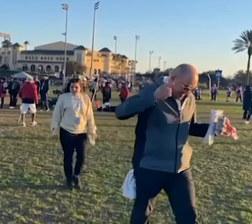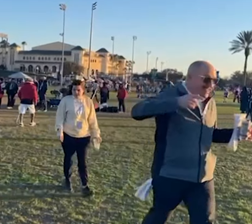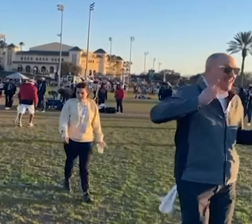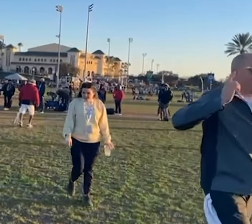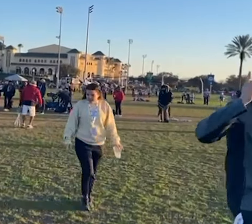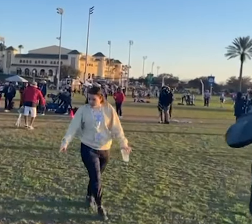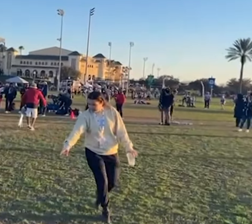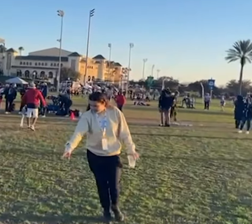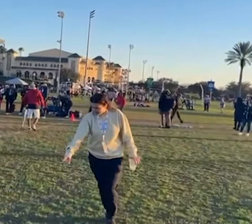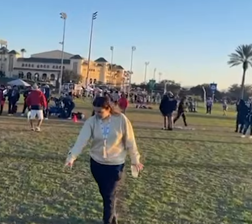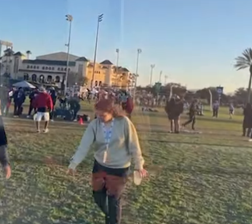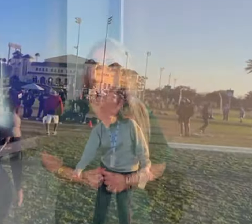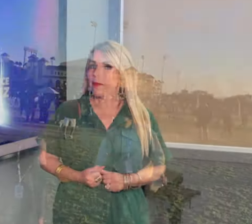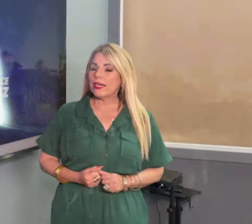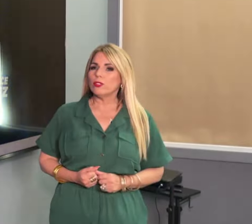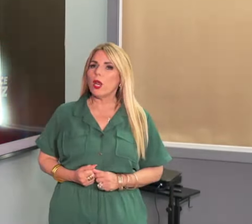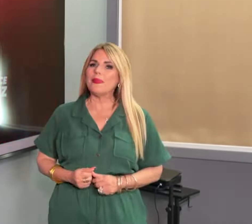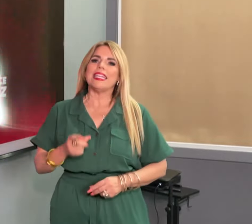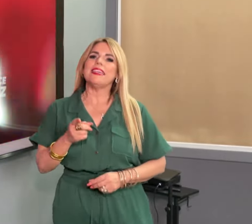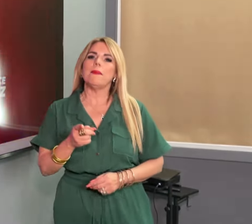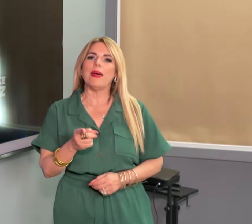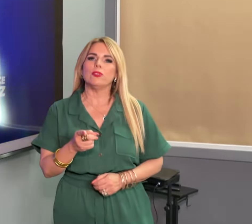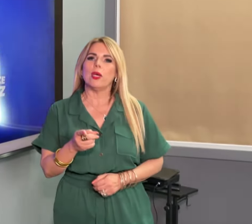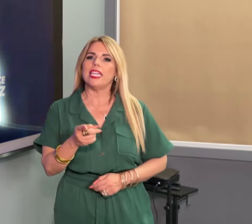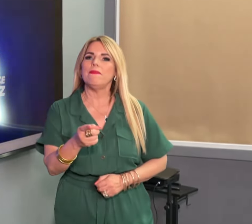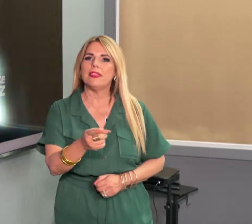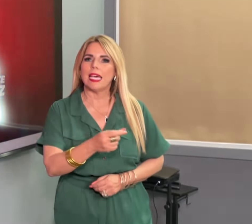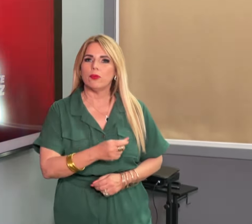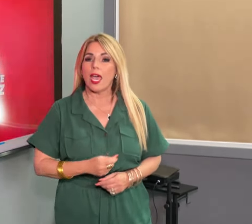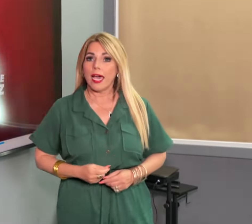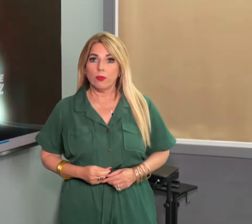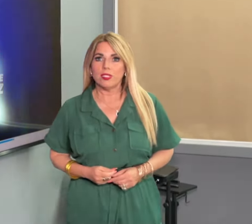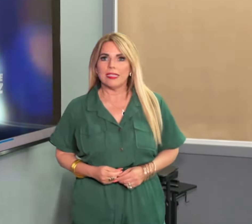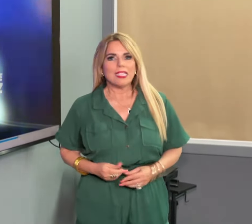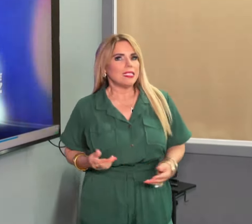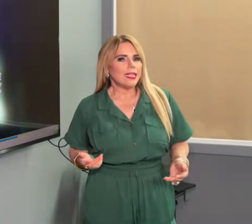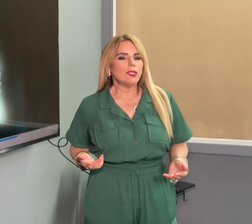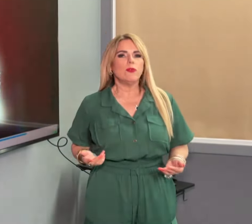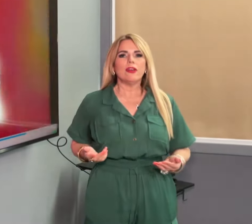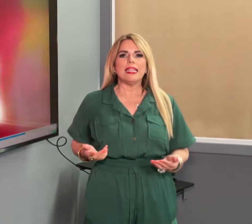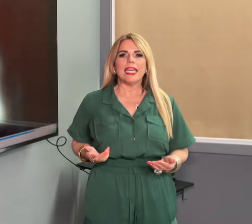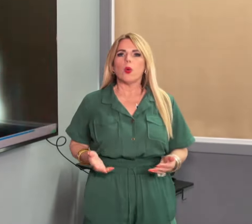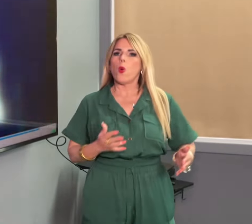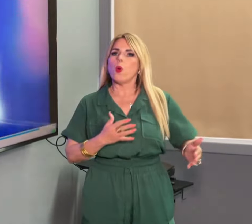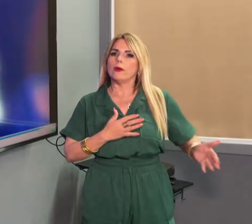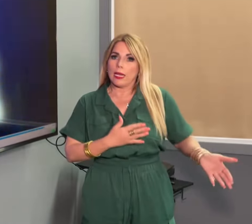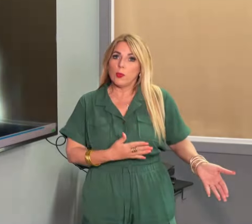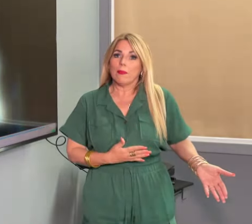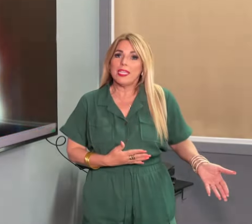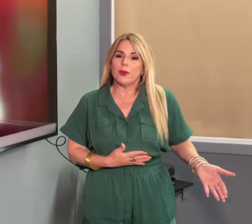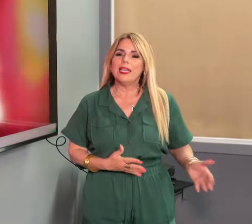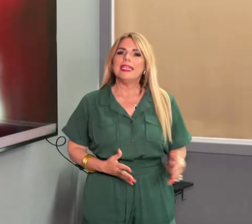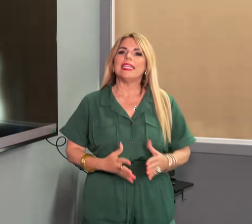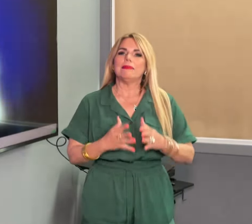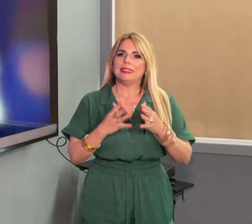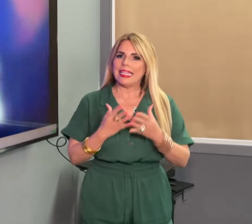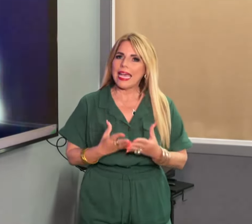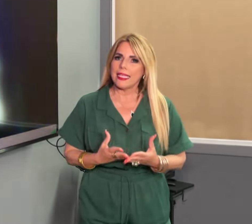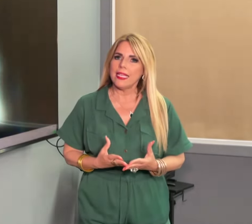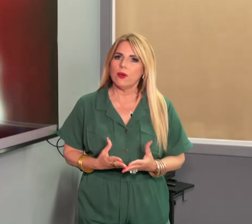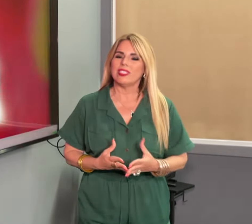Pues por nuestro sherif Marcos López y de paso invitamos a que usted si tiene algún Familiar o algún amigo